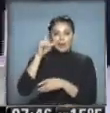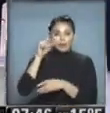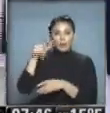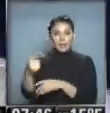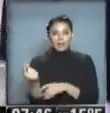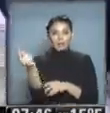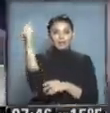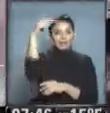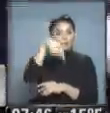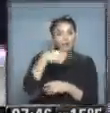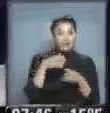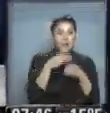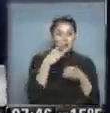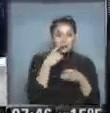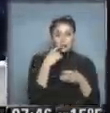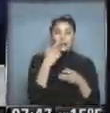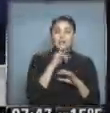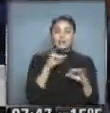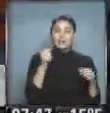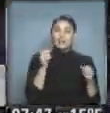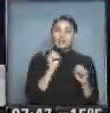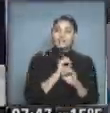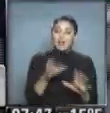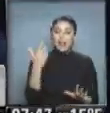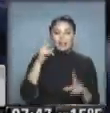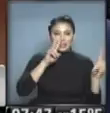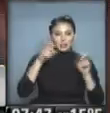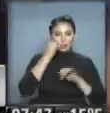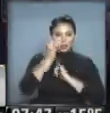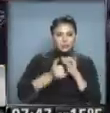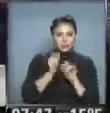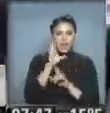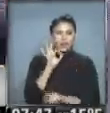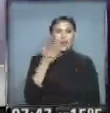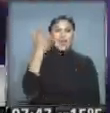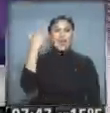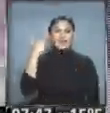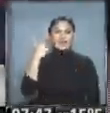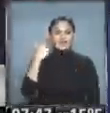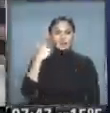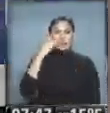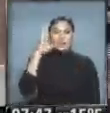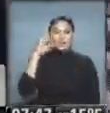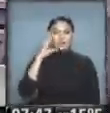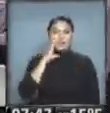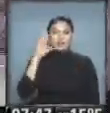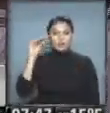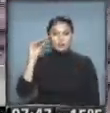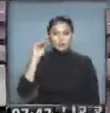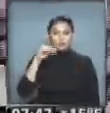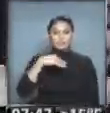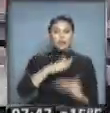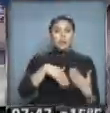para incorporarse. La mala noticia, como dijimos en títulos, tiene que ver con que ayer a última hora el Chino Luna,